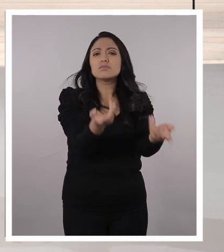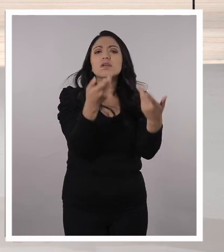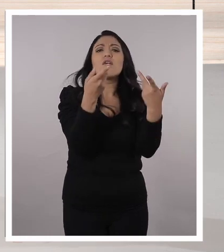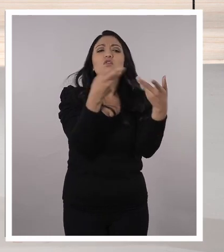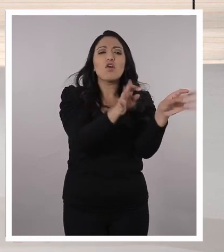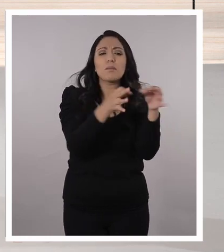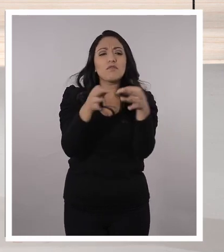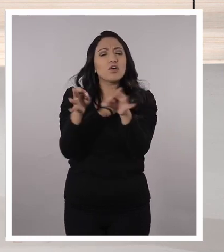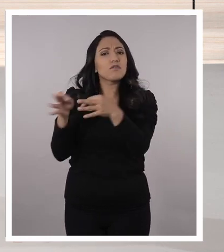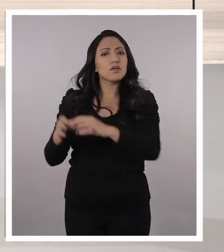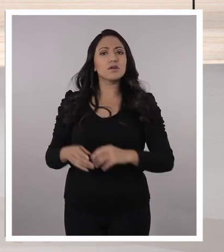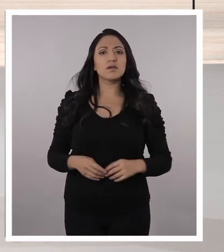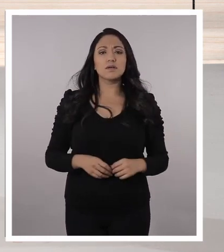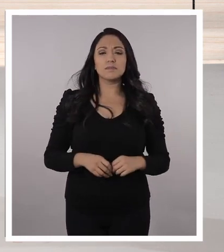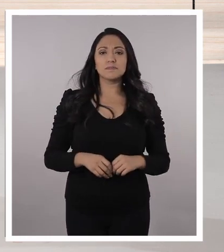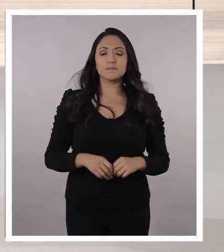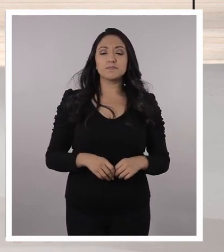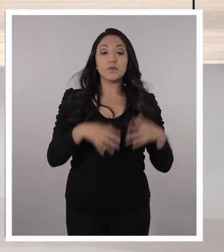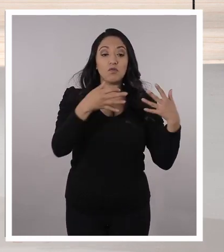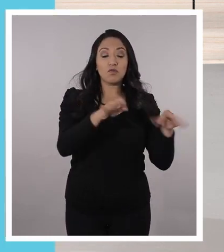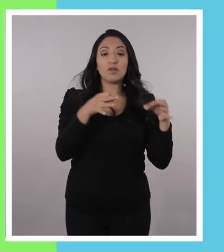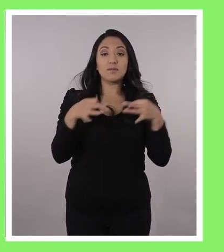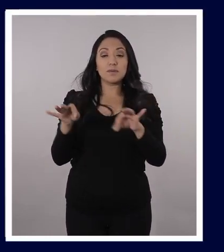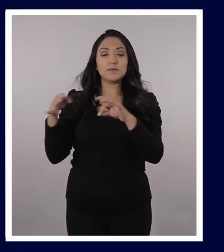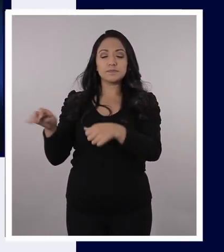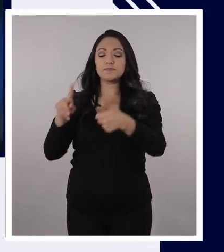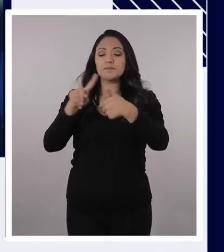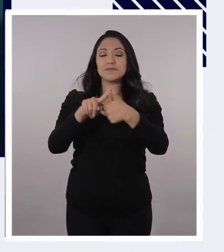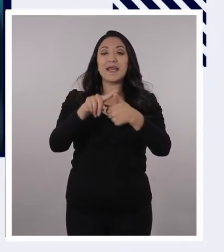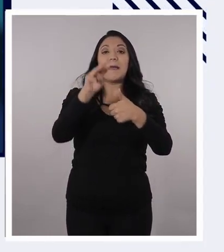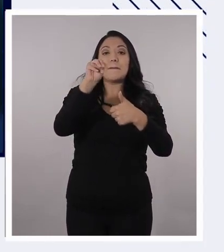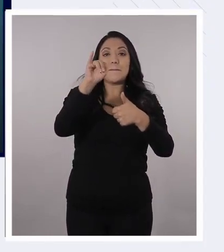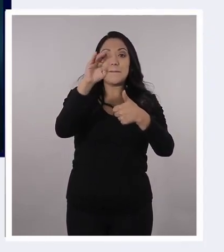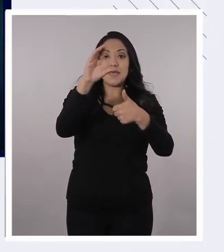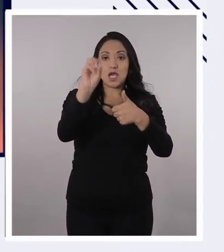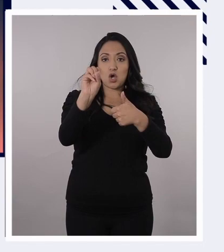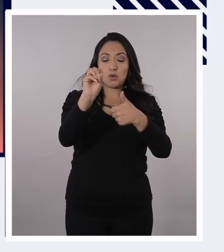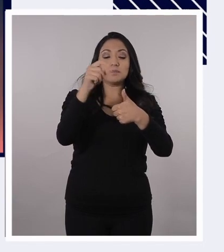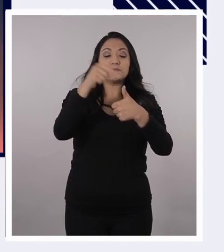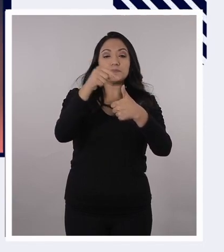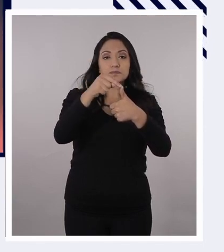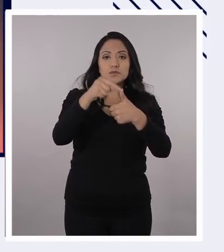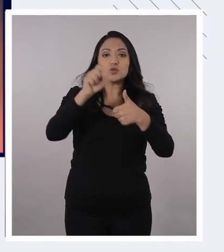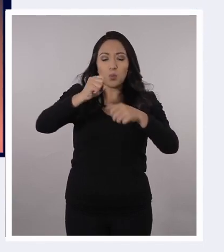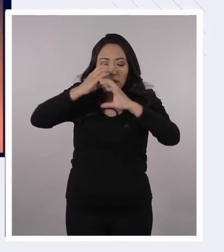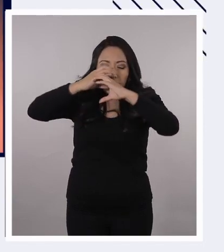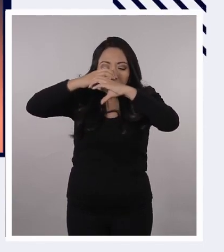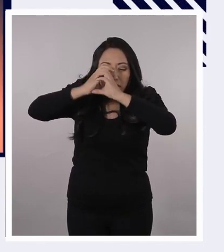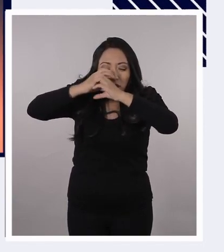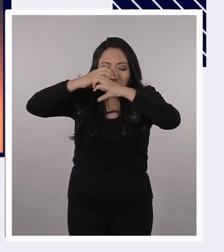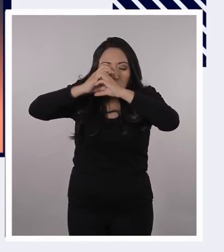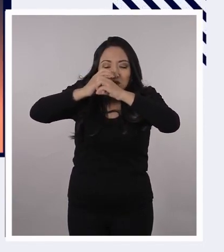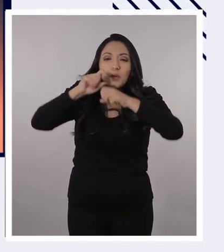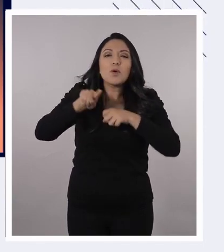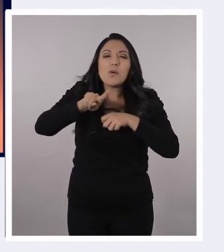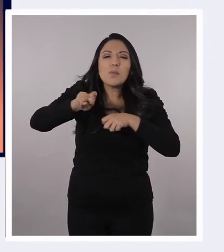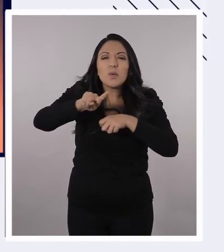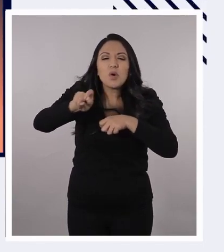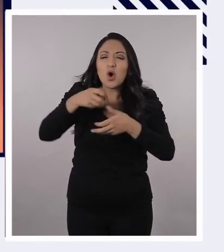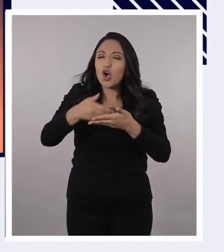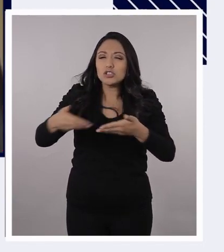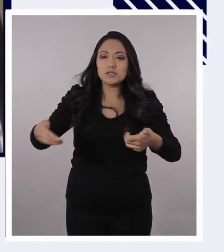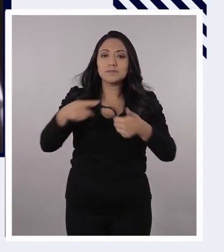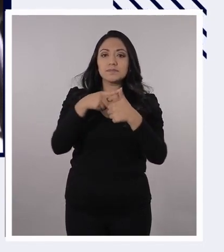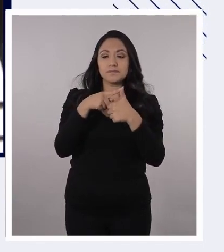de fósiles? Se califican en microfósiles. Son visibles en el microscopio óptico. Bacterias y